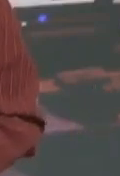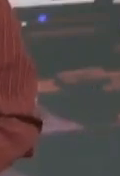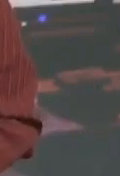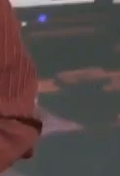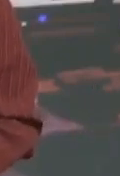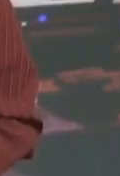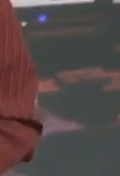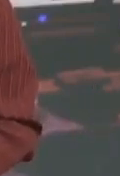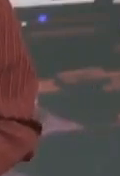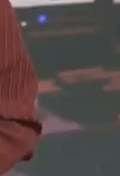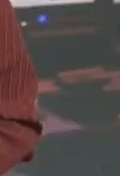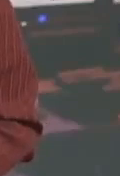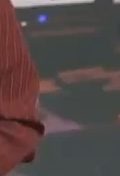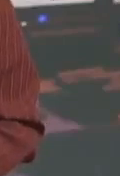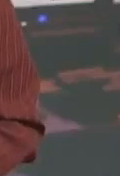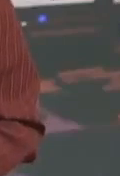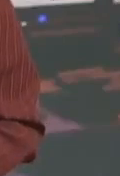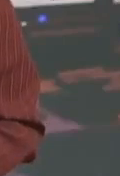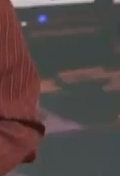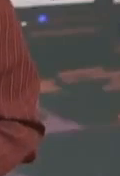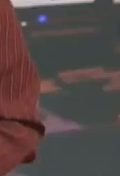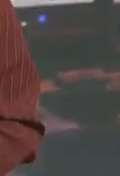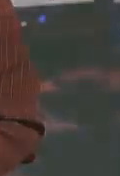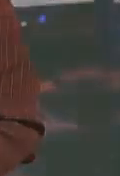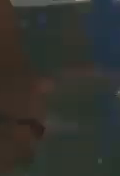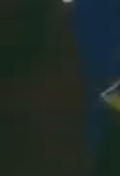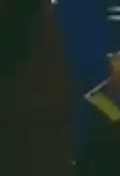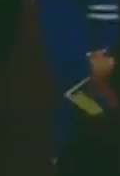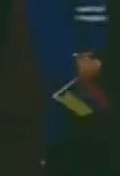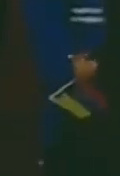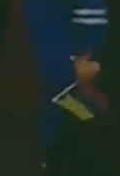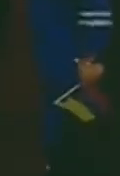en Maracaibo, Estado Zulia.